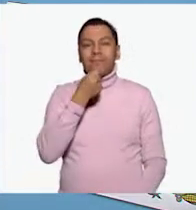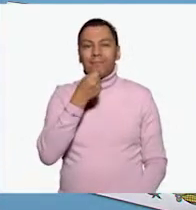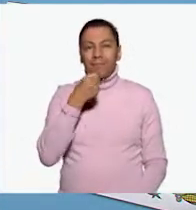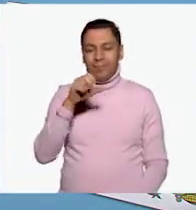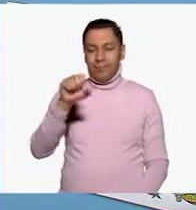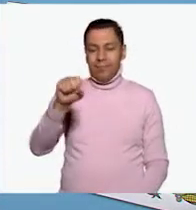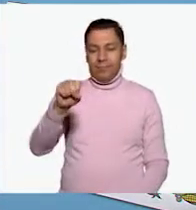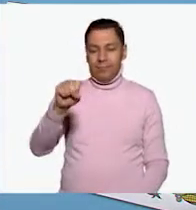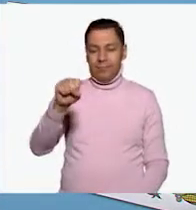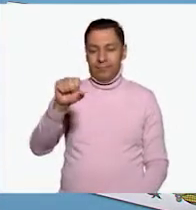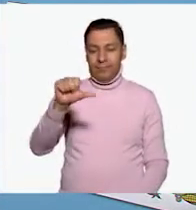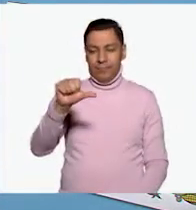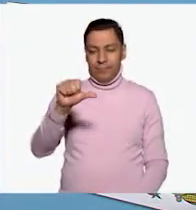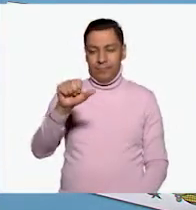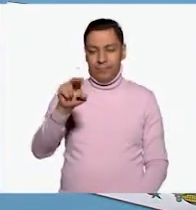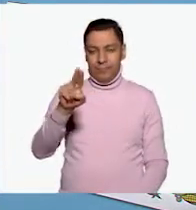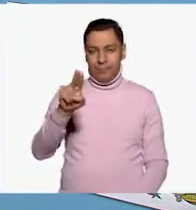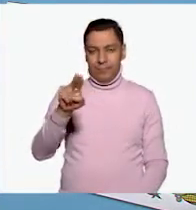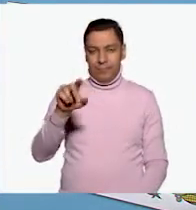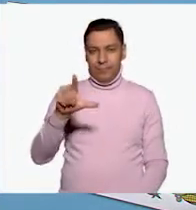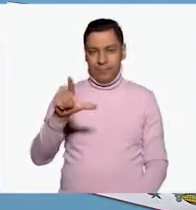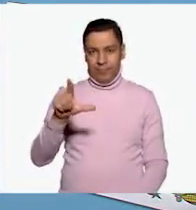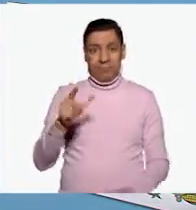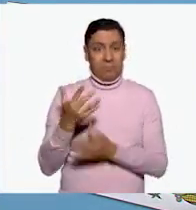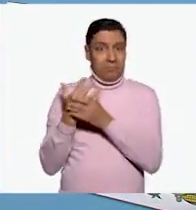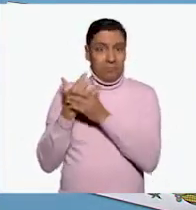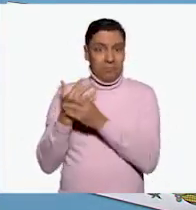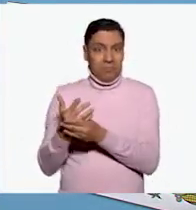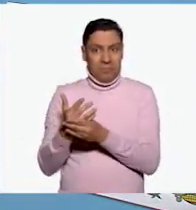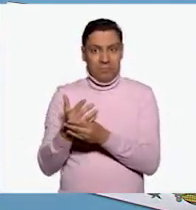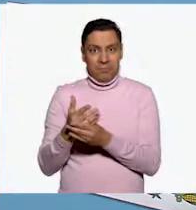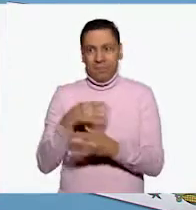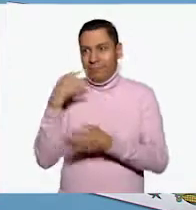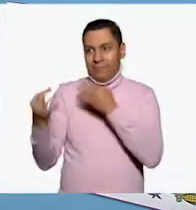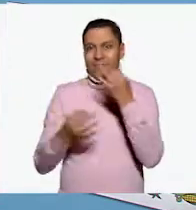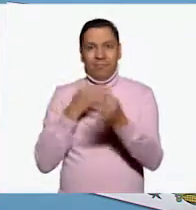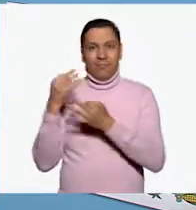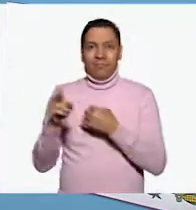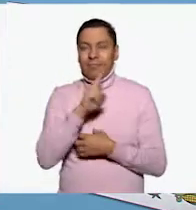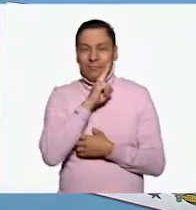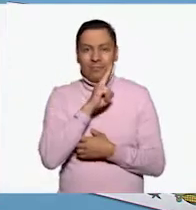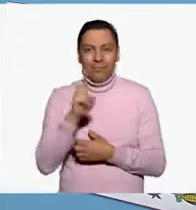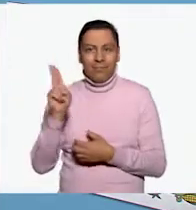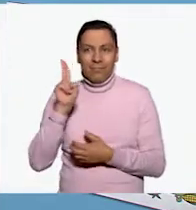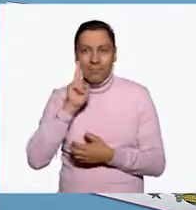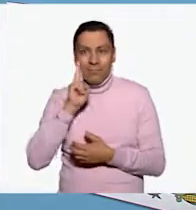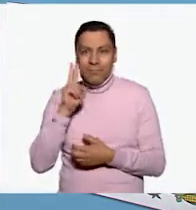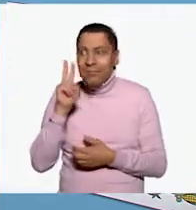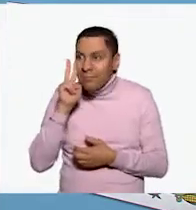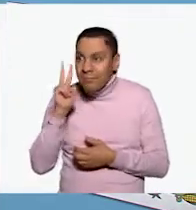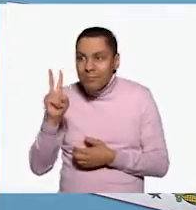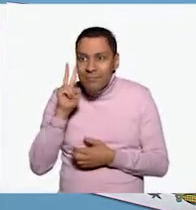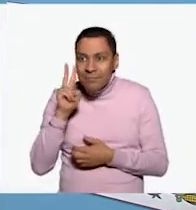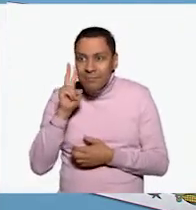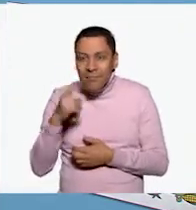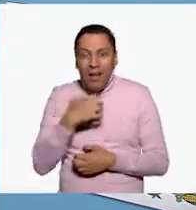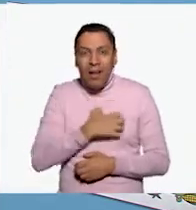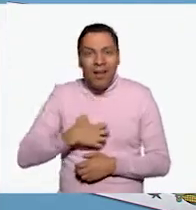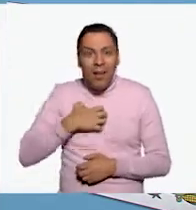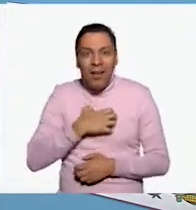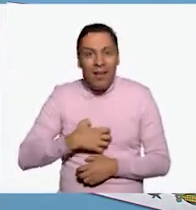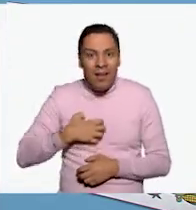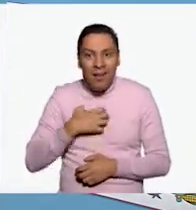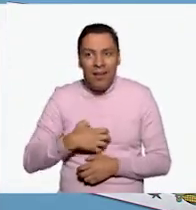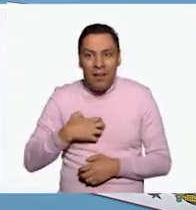este video? Él nos habla de una noticia que le causa alegría y de cómo lo motiva a actuar